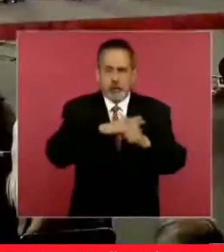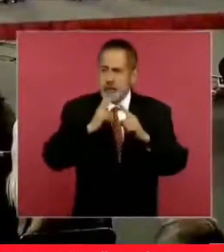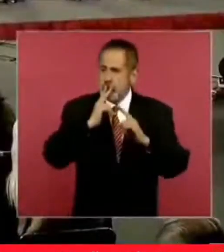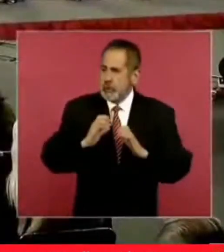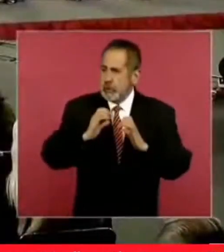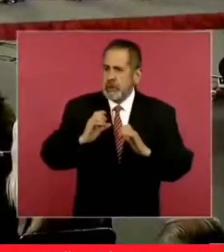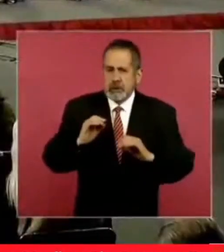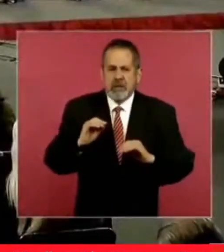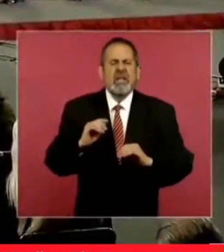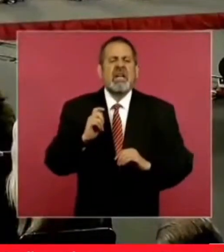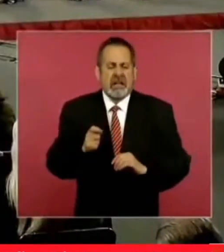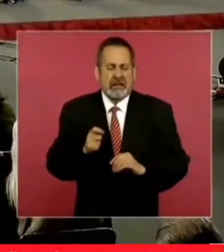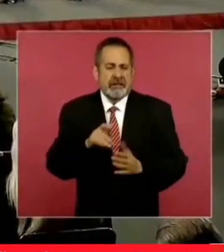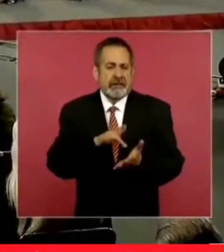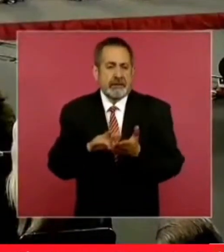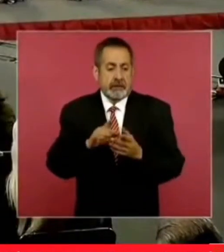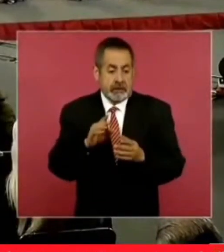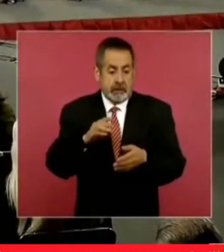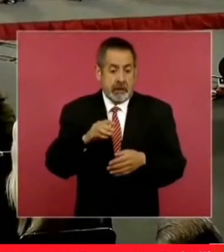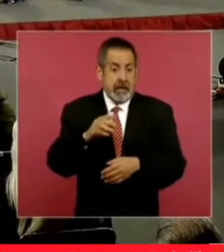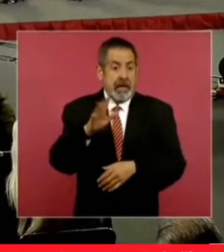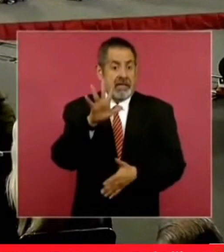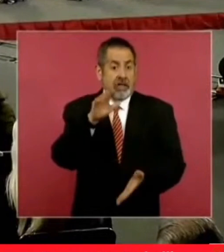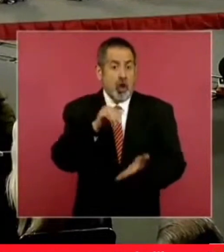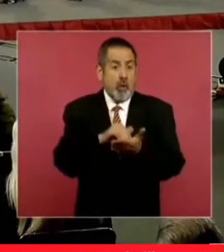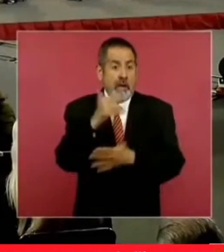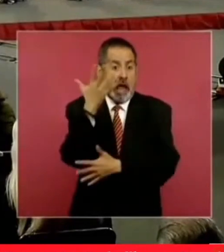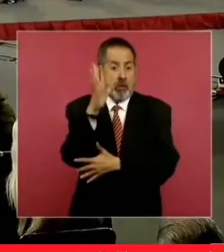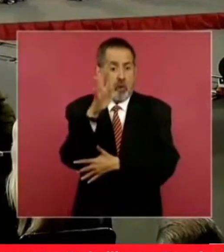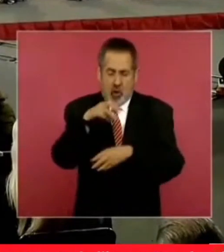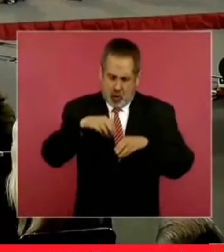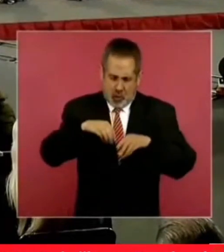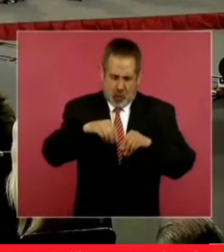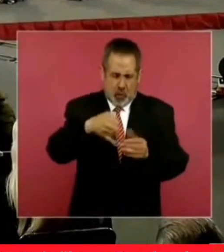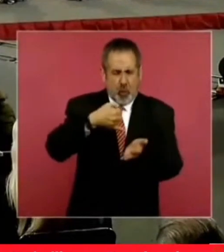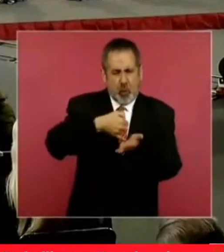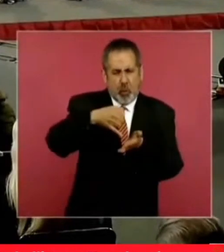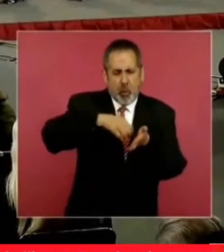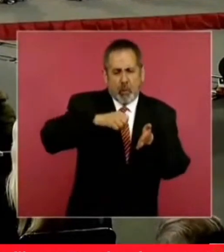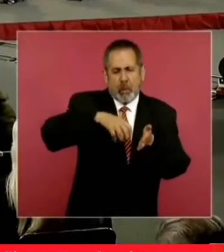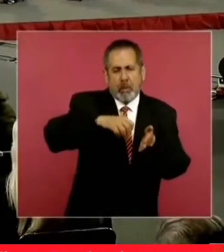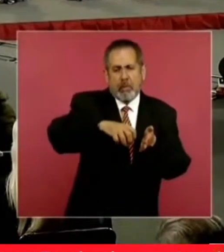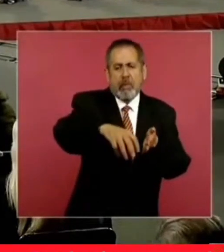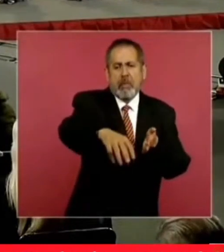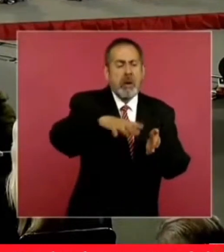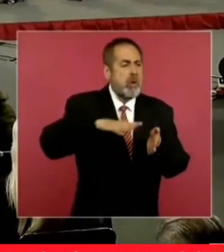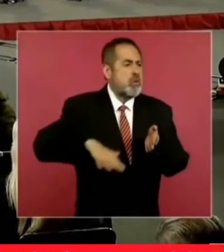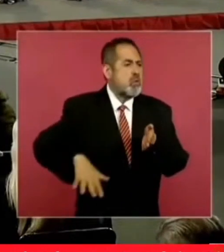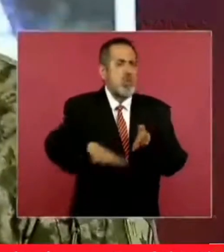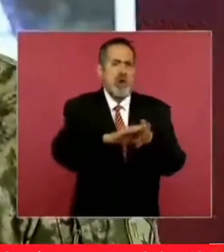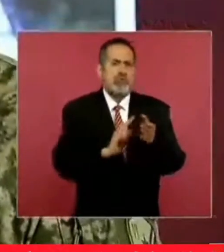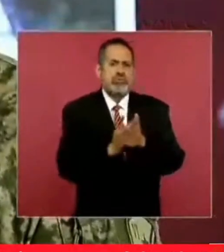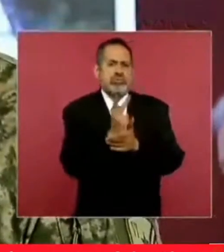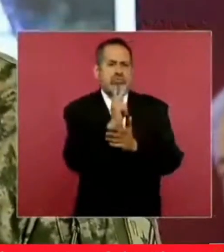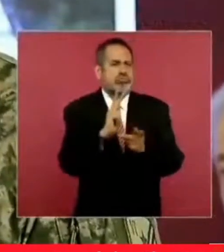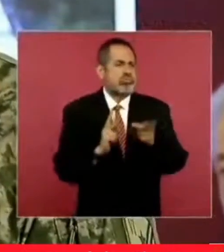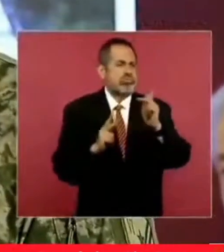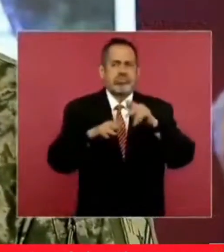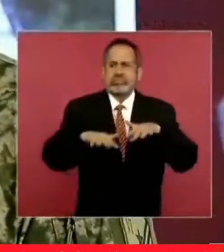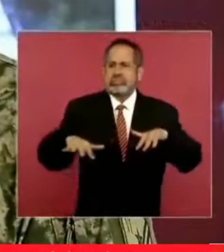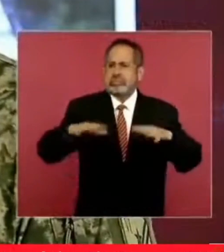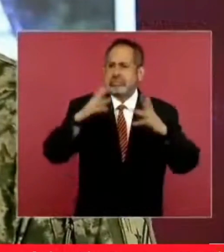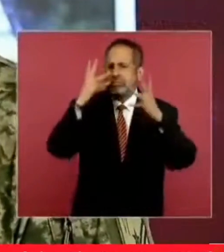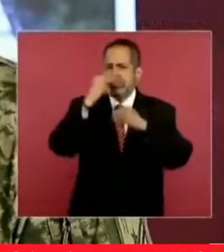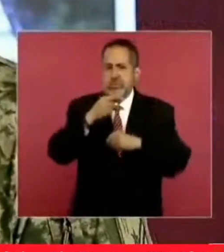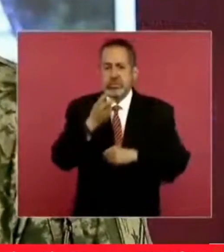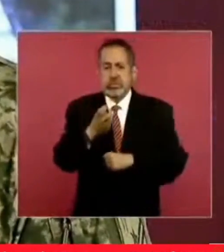obra se sembrarán más de cinco mil árboles de especies nativas de la región enriqueciendo el aspecto natural del área y llevando a